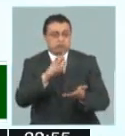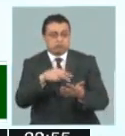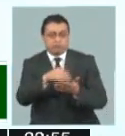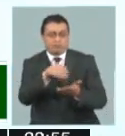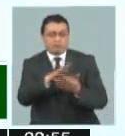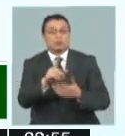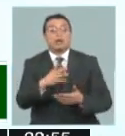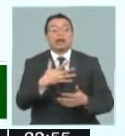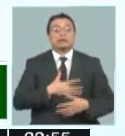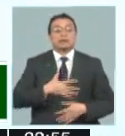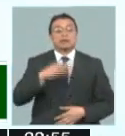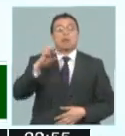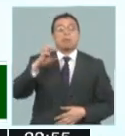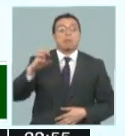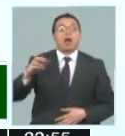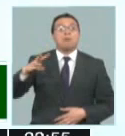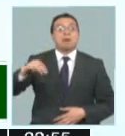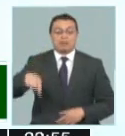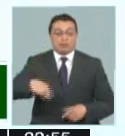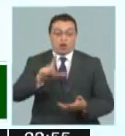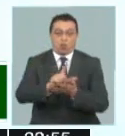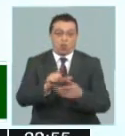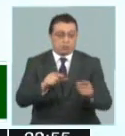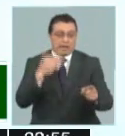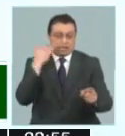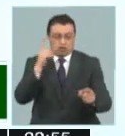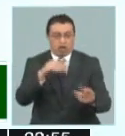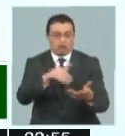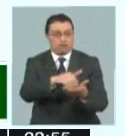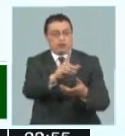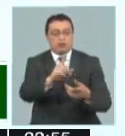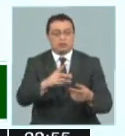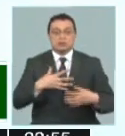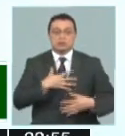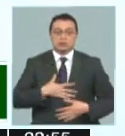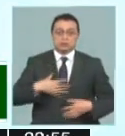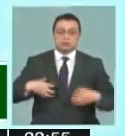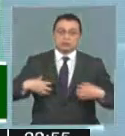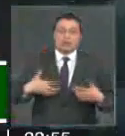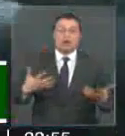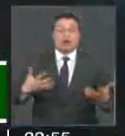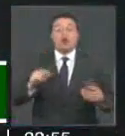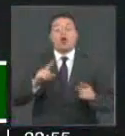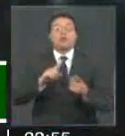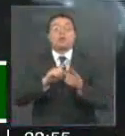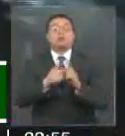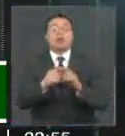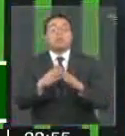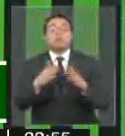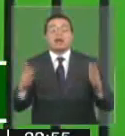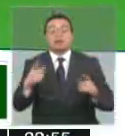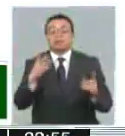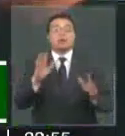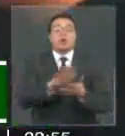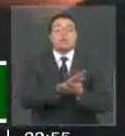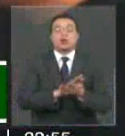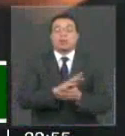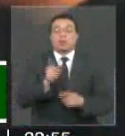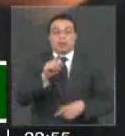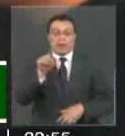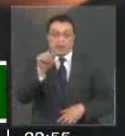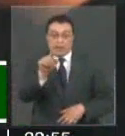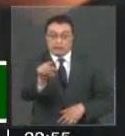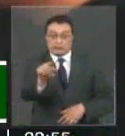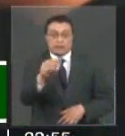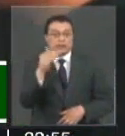han sentido ustedes, papás, mamás, cuando les dicen, este lugar no es para niños? ¿Qué les pasaría si la cosa fuera mucho más allá y le dijeran para